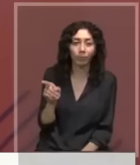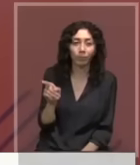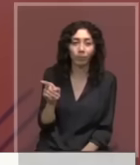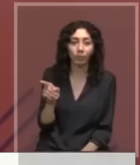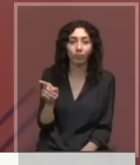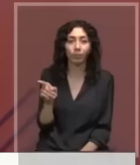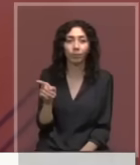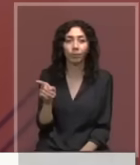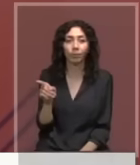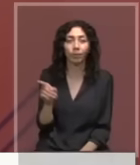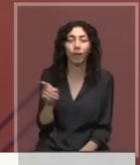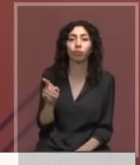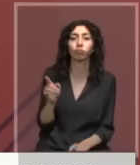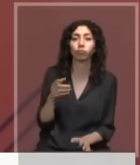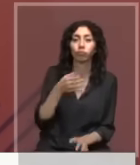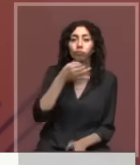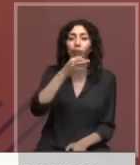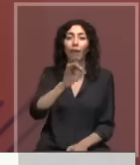¡Cae Brasil!